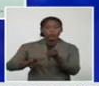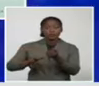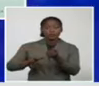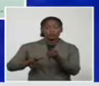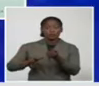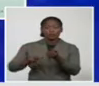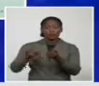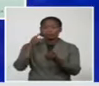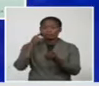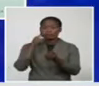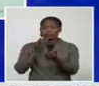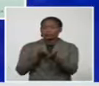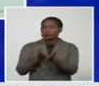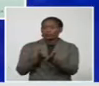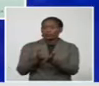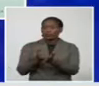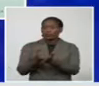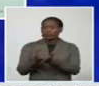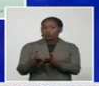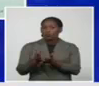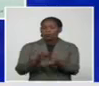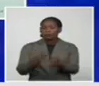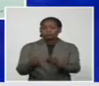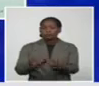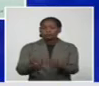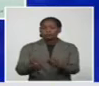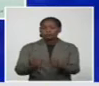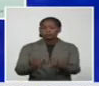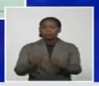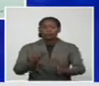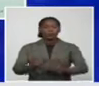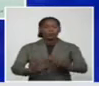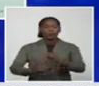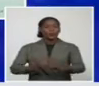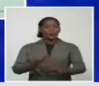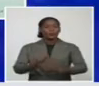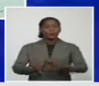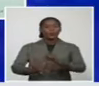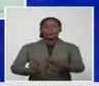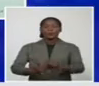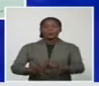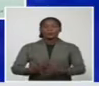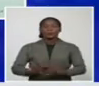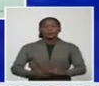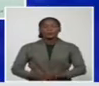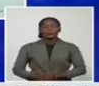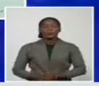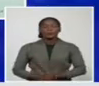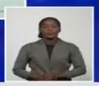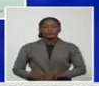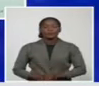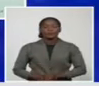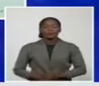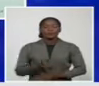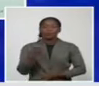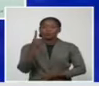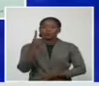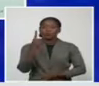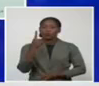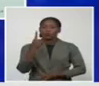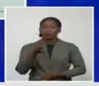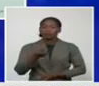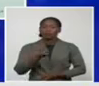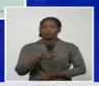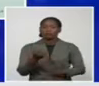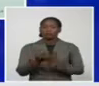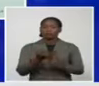el control de la pandemia, lo ha mantenido prácticamente siempre. Un caso confirmado ayer en